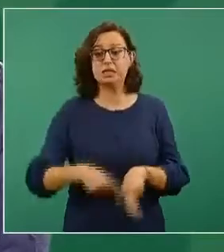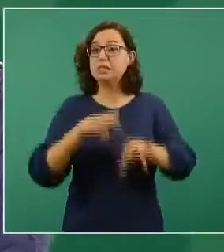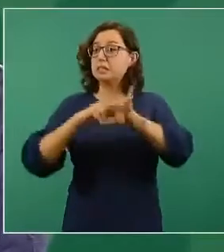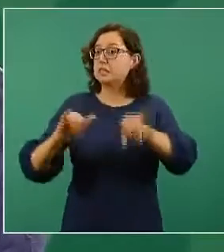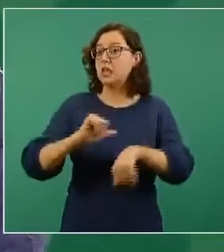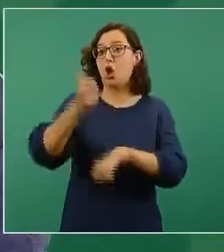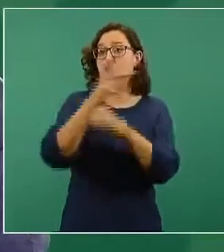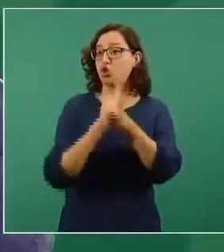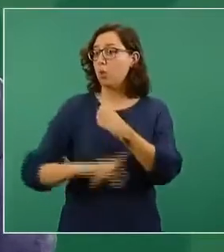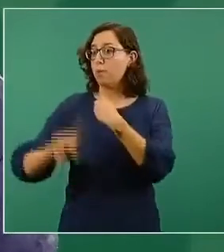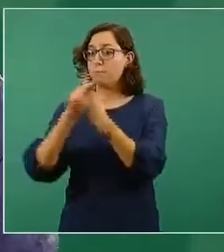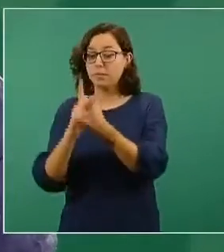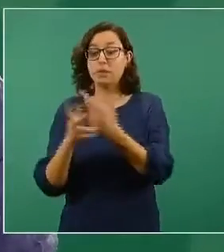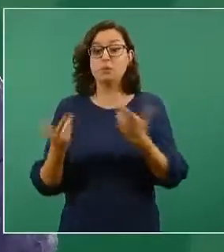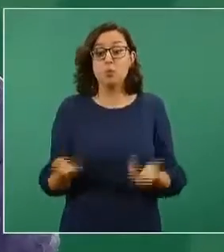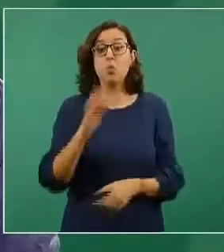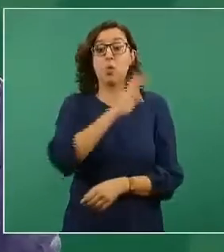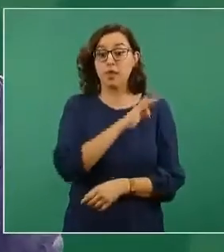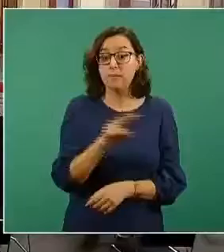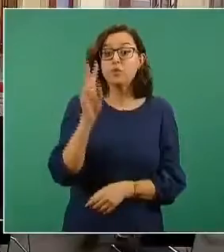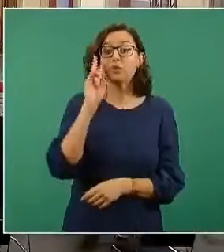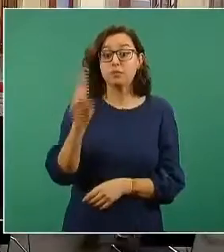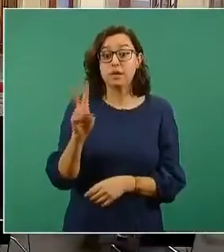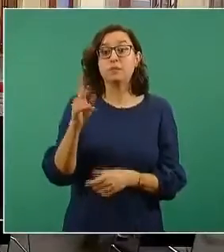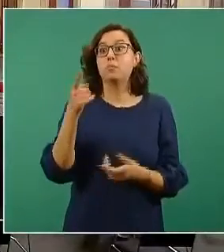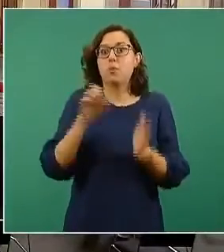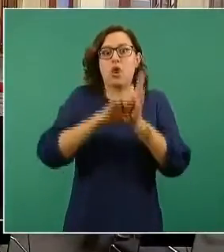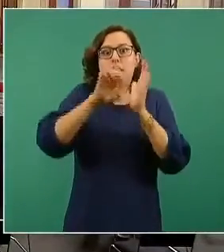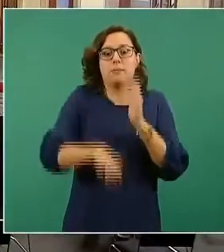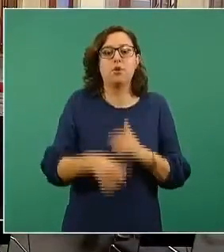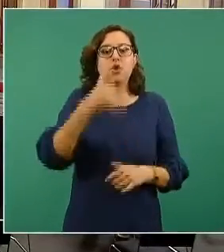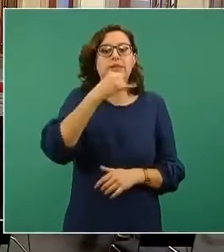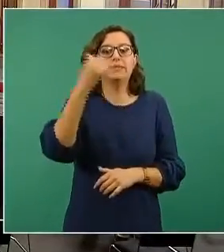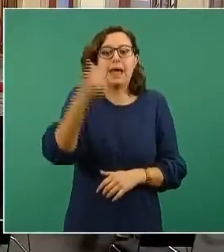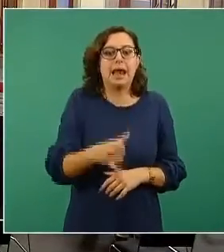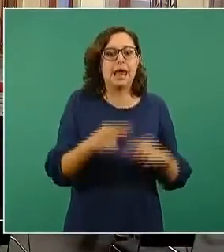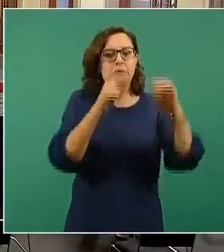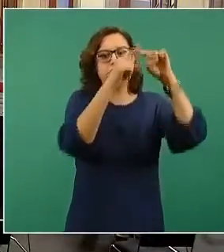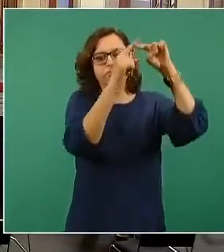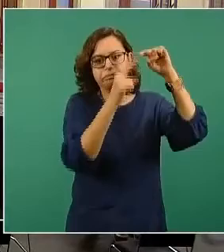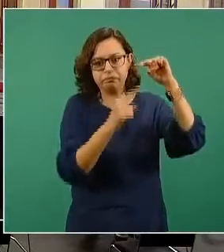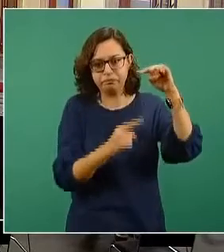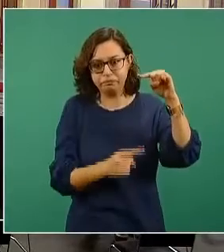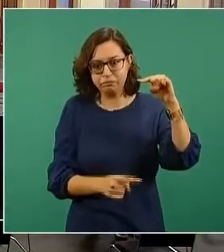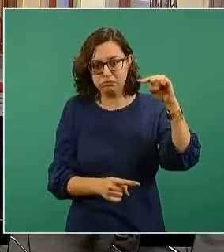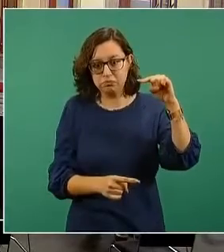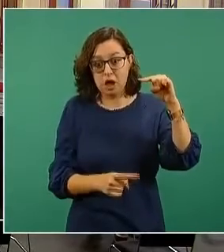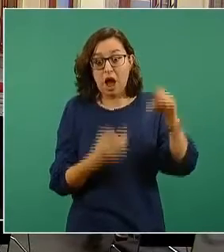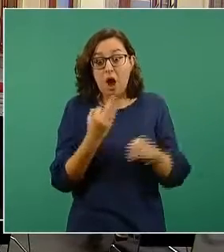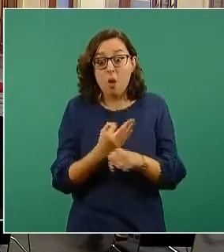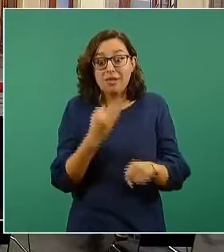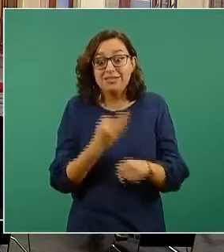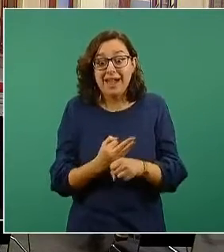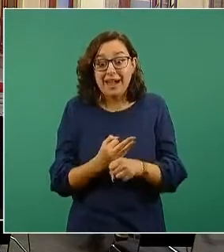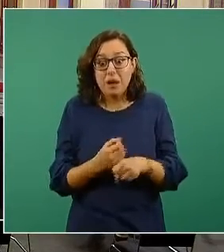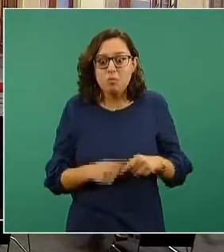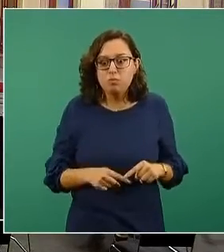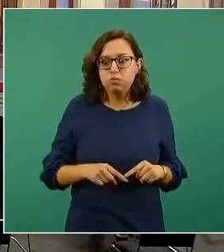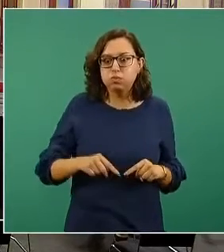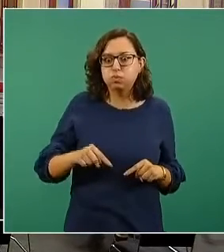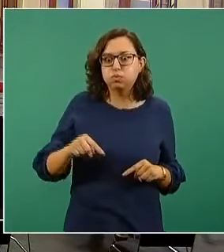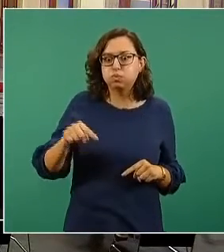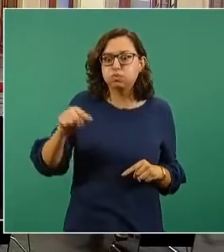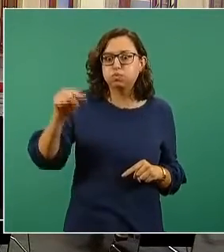la curva de algunos países europeos, incluido Italia, que en este momento están en ascenso, es impresionante. Ya venían bajando